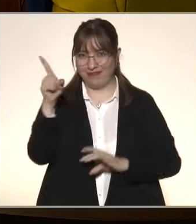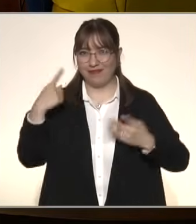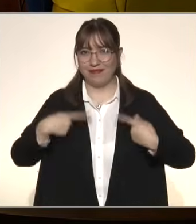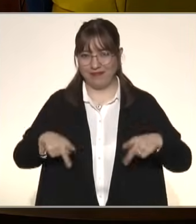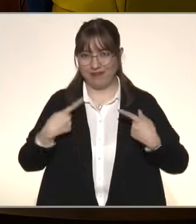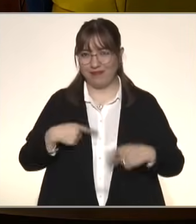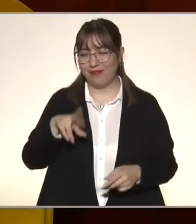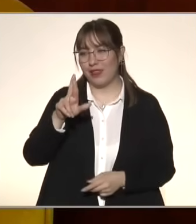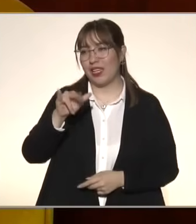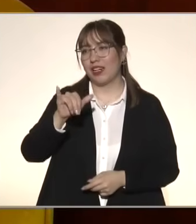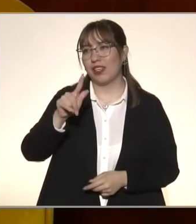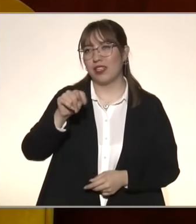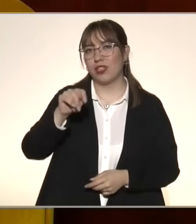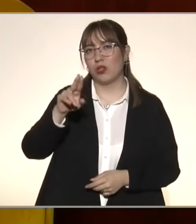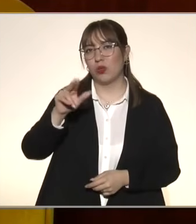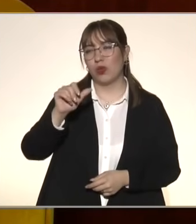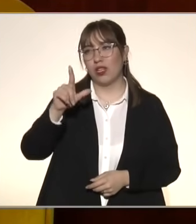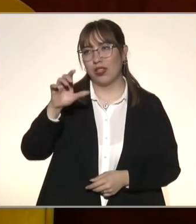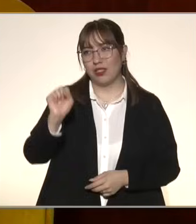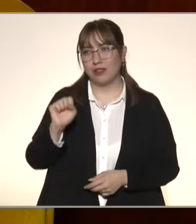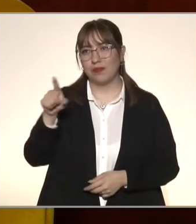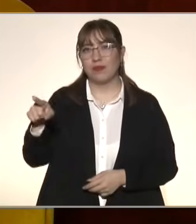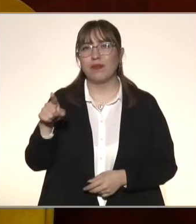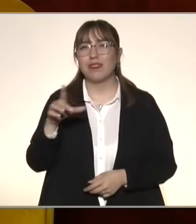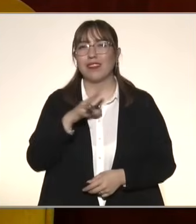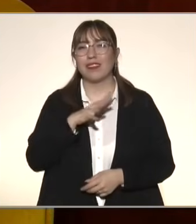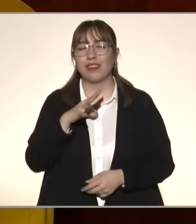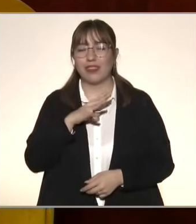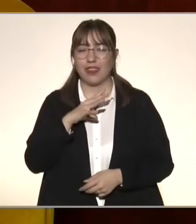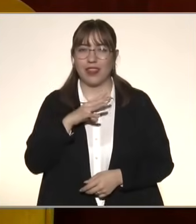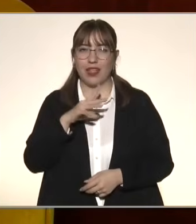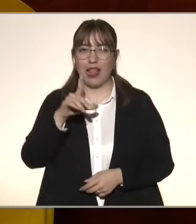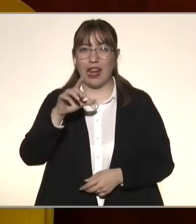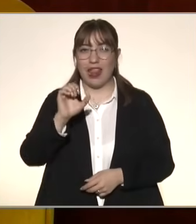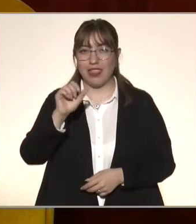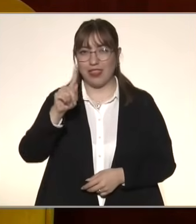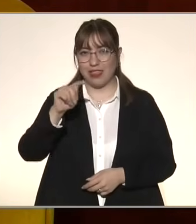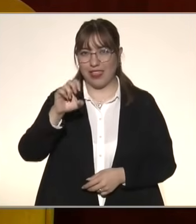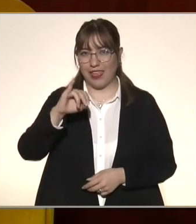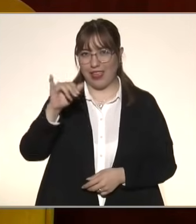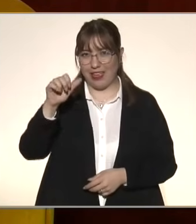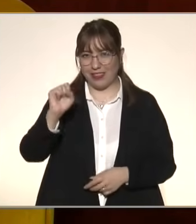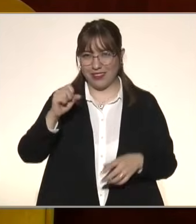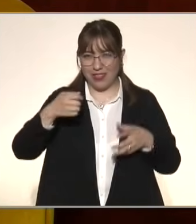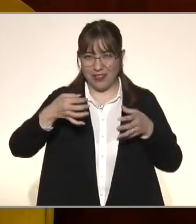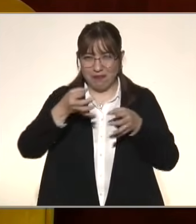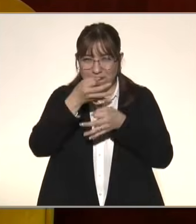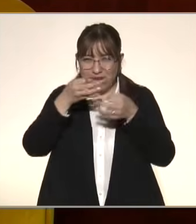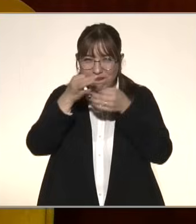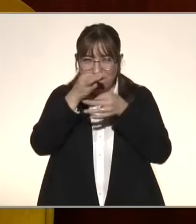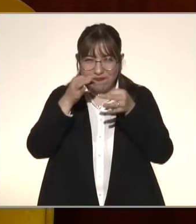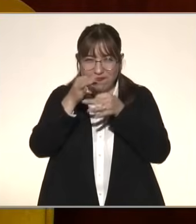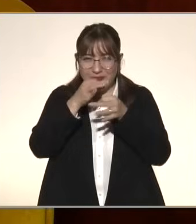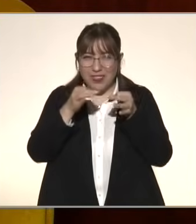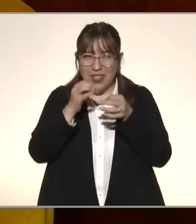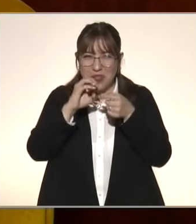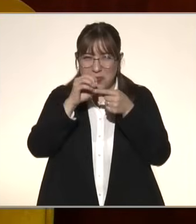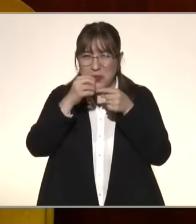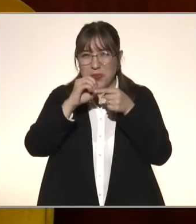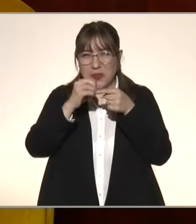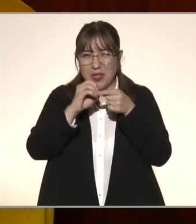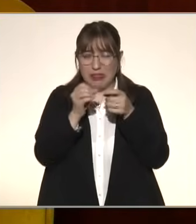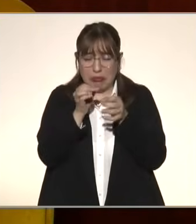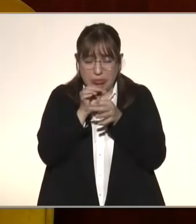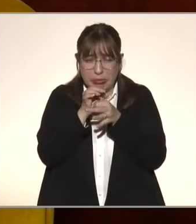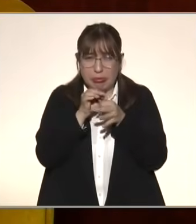dicen algunos, las lentejas son indispensables en la cena de Año Nuevo, porque significa que no faltará comida en la mesa de